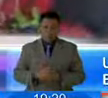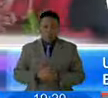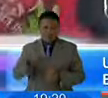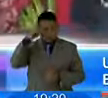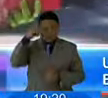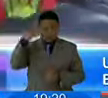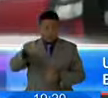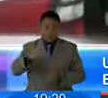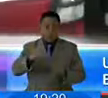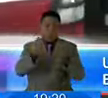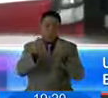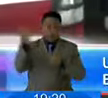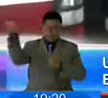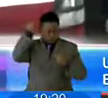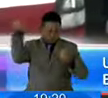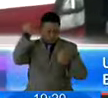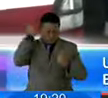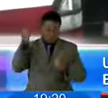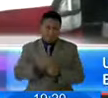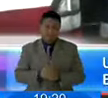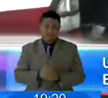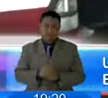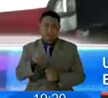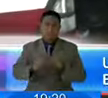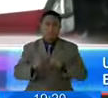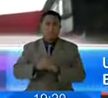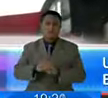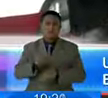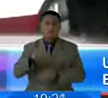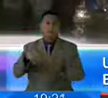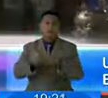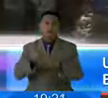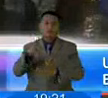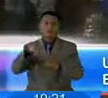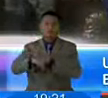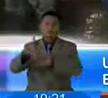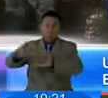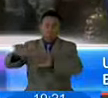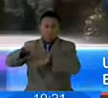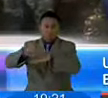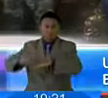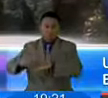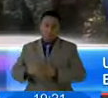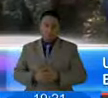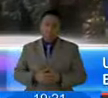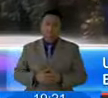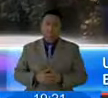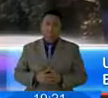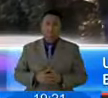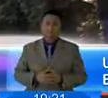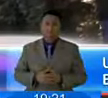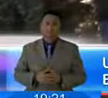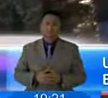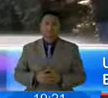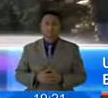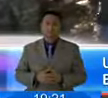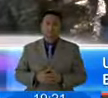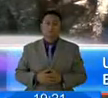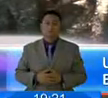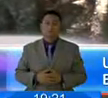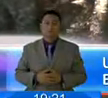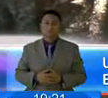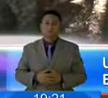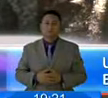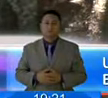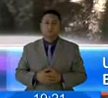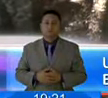la cabeza. Personal de criminalística lo trasladó hasta el centro forense para la autopsia de rigor. Con cámaras, Eduardo García, desde